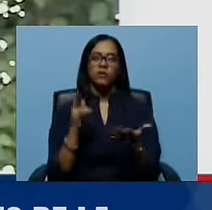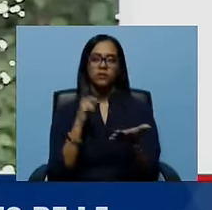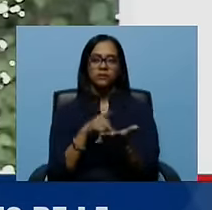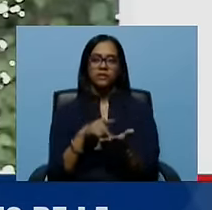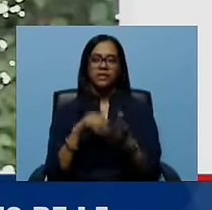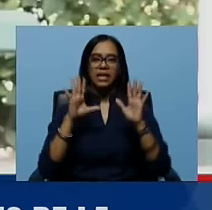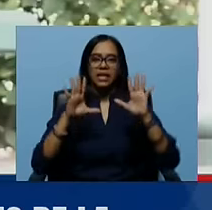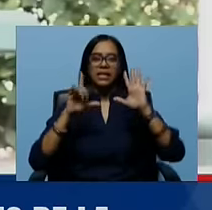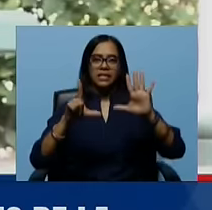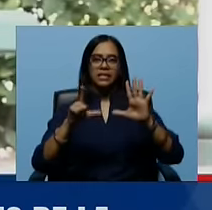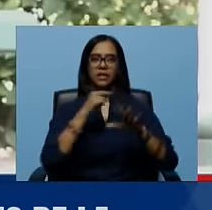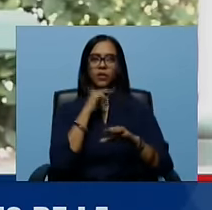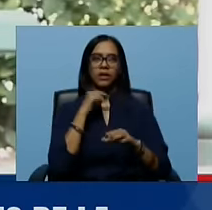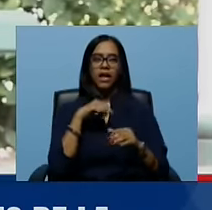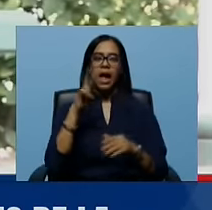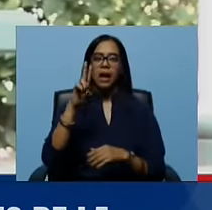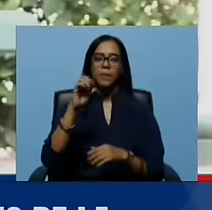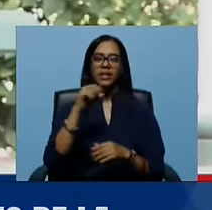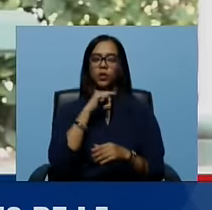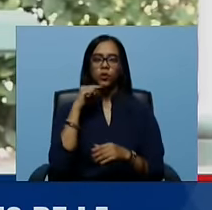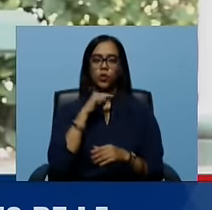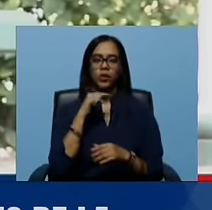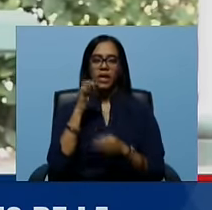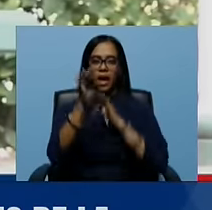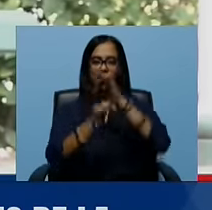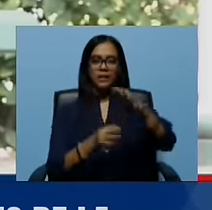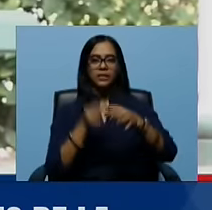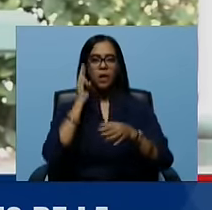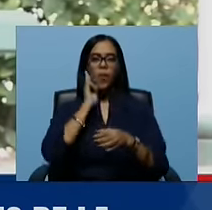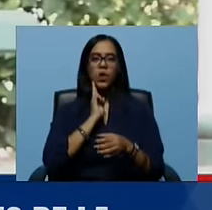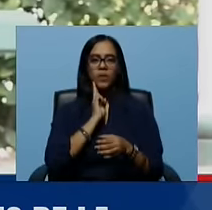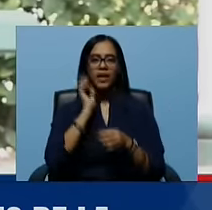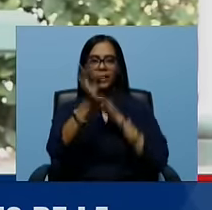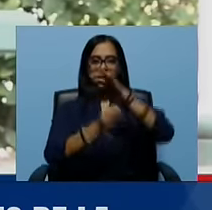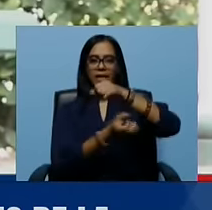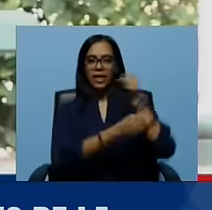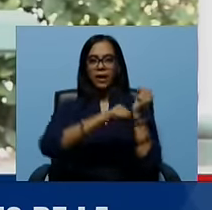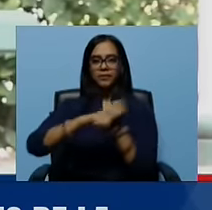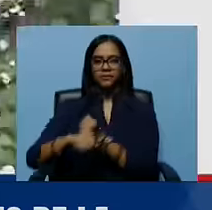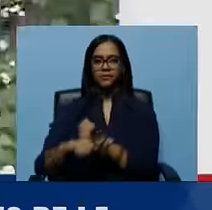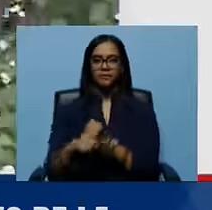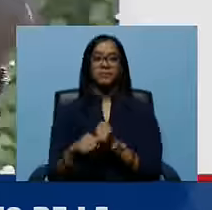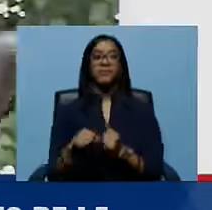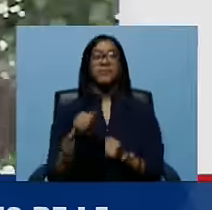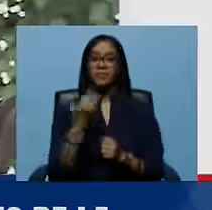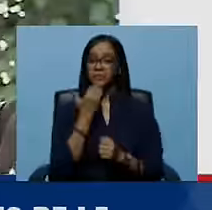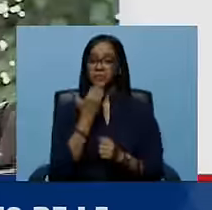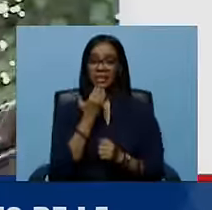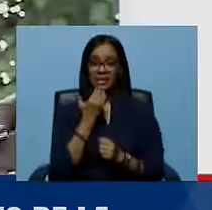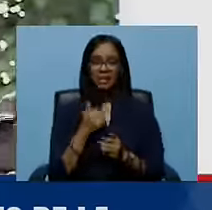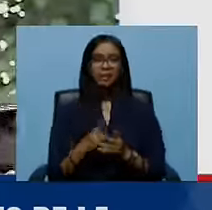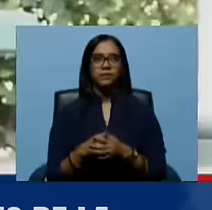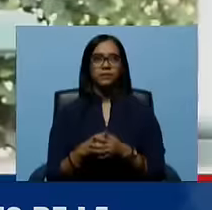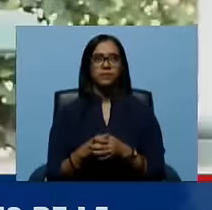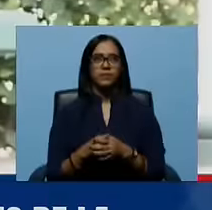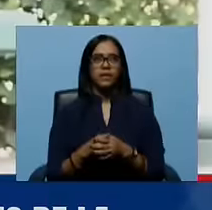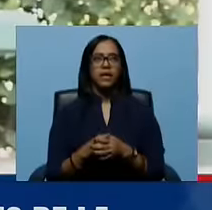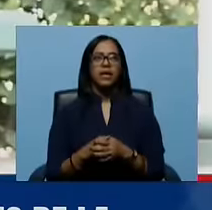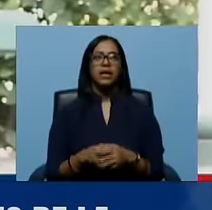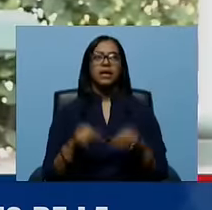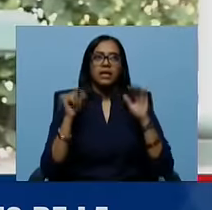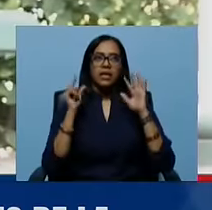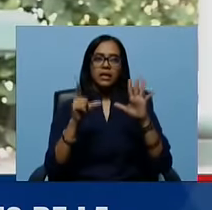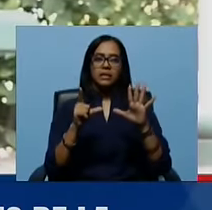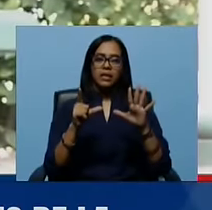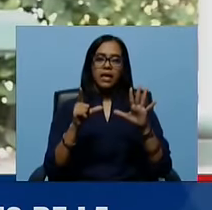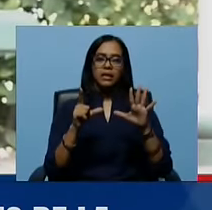Del 17 de octubre al 20 de octubre. Amazonas, Bolívar y Delta. Estamos encima, pues. Y del 7 al